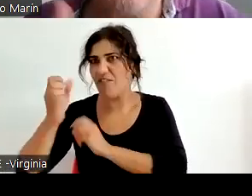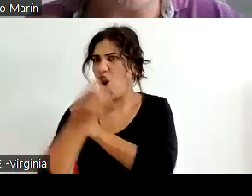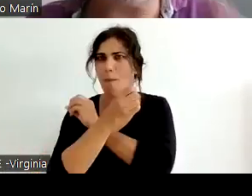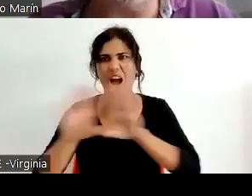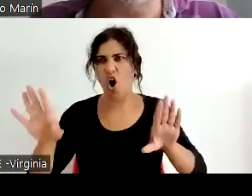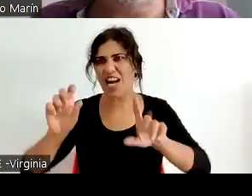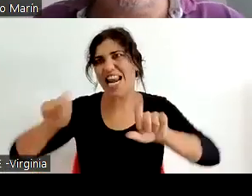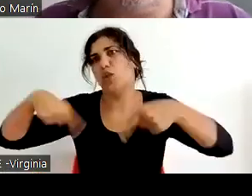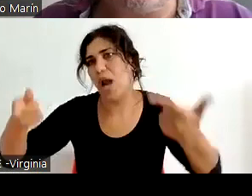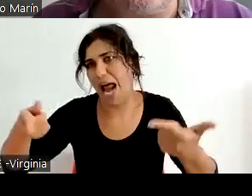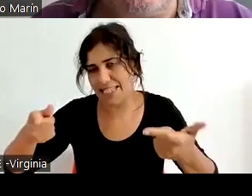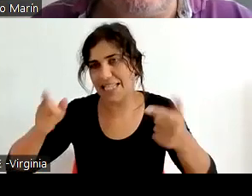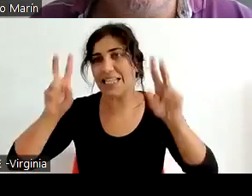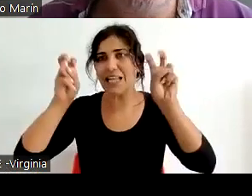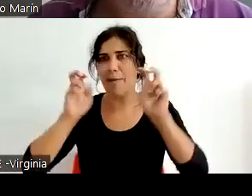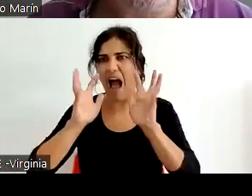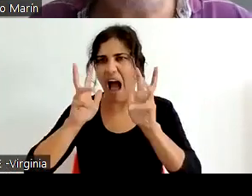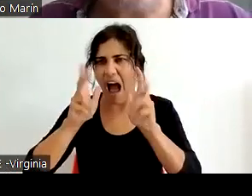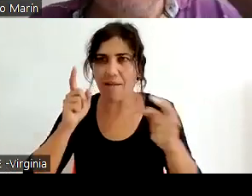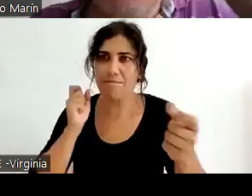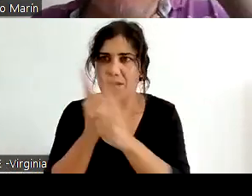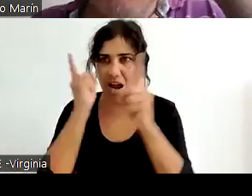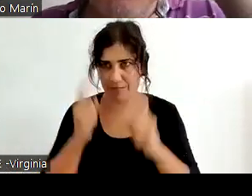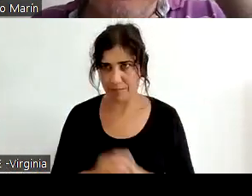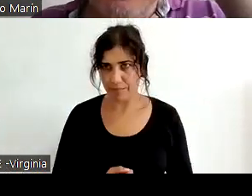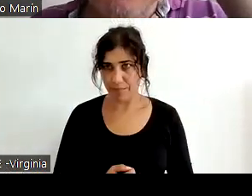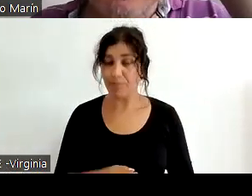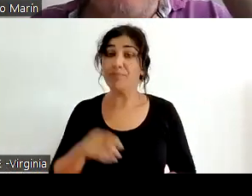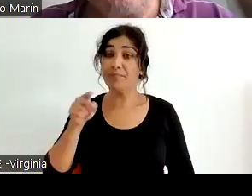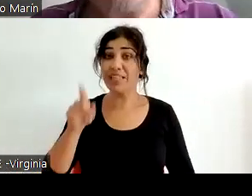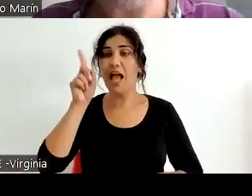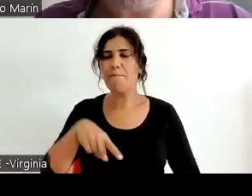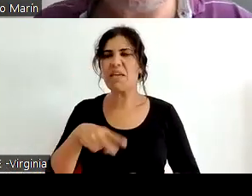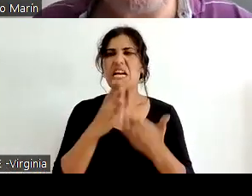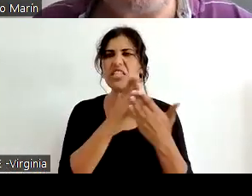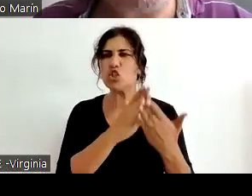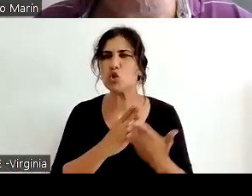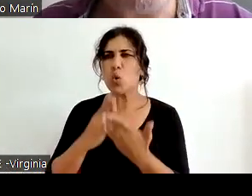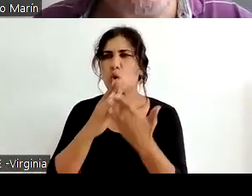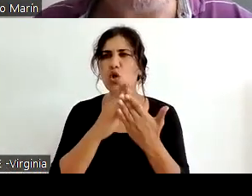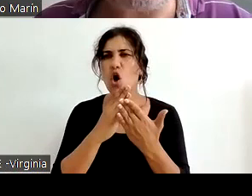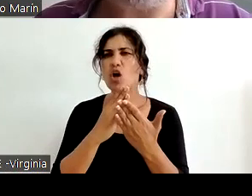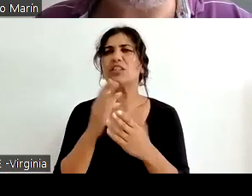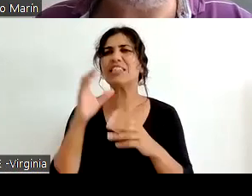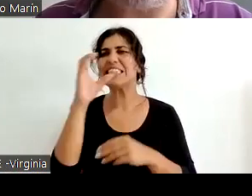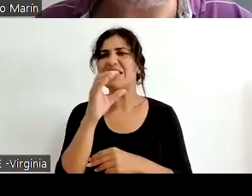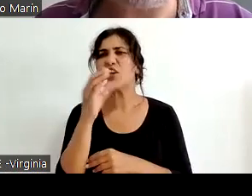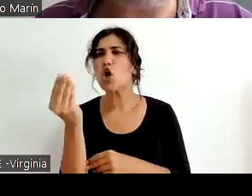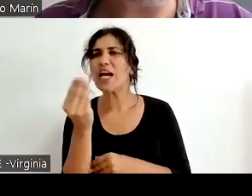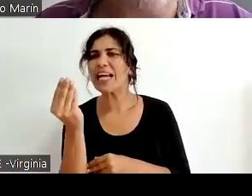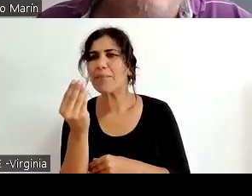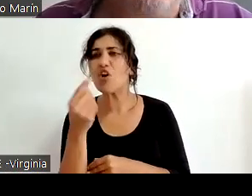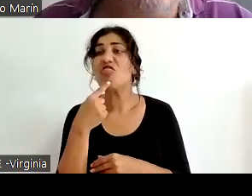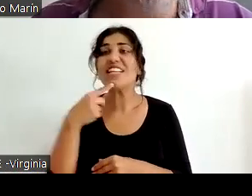más estudiados en ese sentido. Y parece que una investigación clínica reciente indica que las cerezas podrían aliviar el dolor